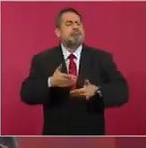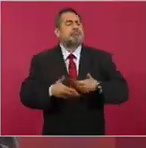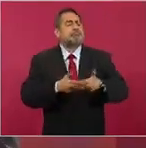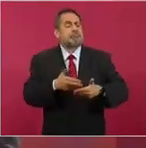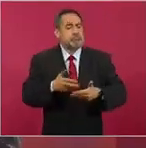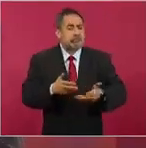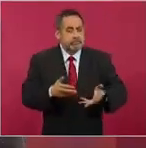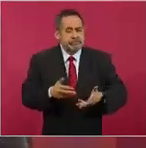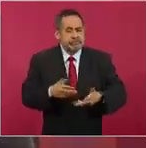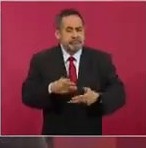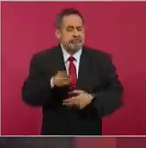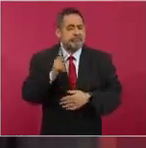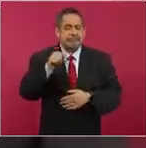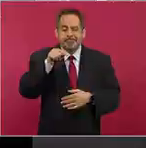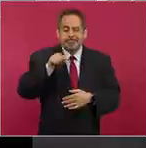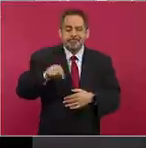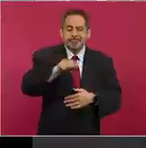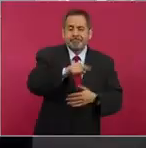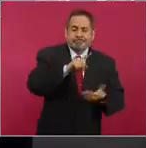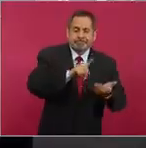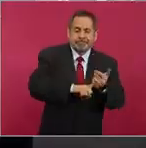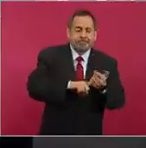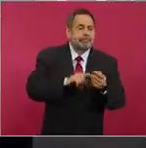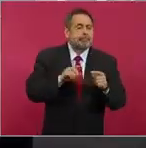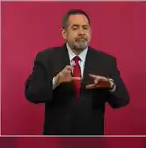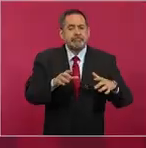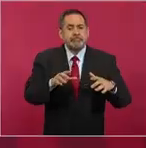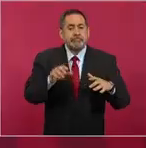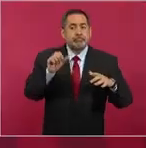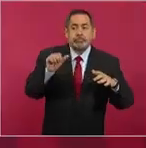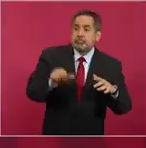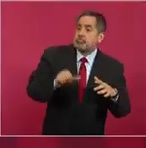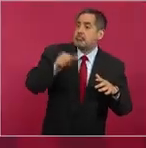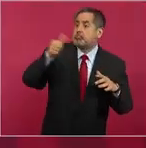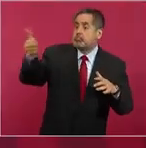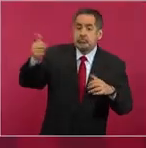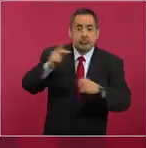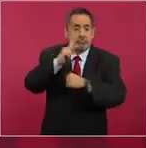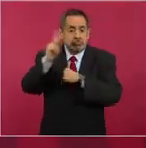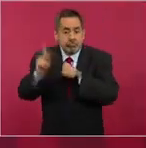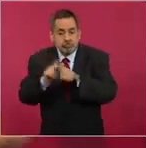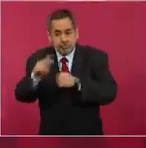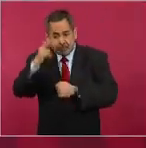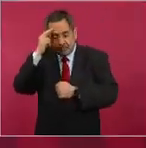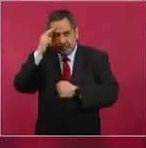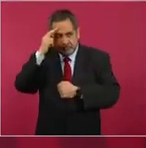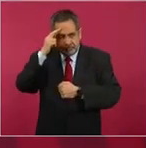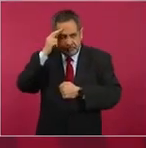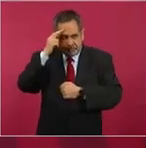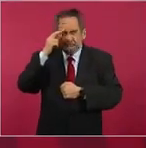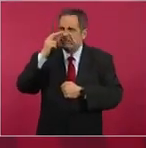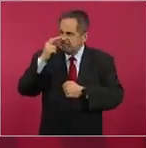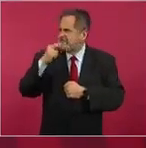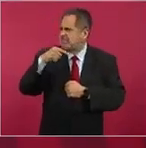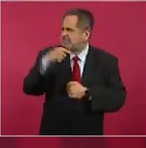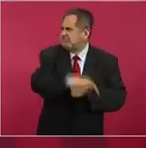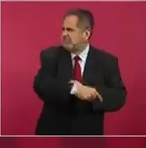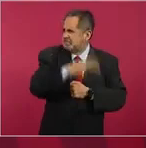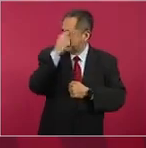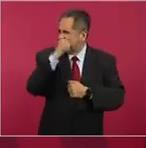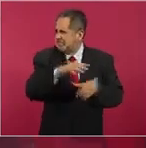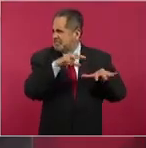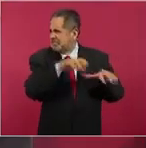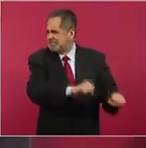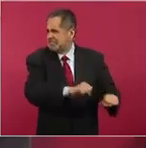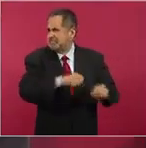a ambicionar otras naciones para volvernos a convertir en colonia.